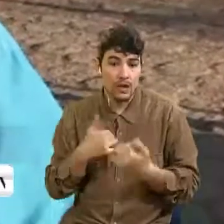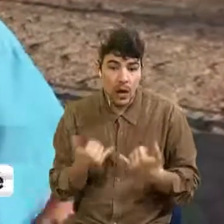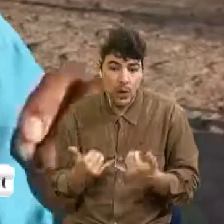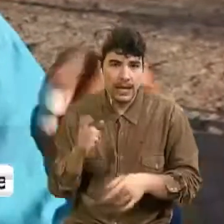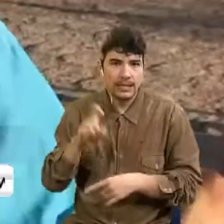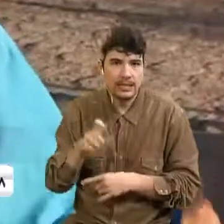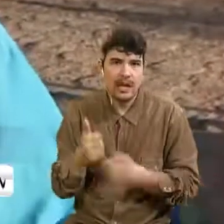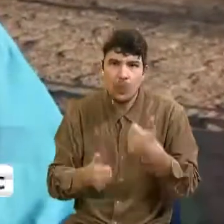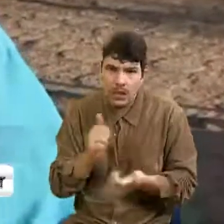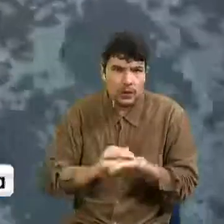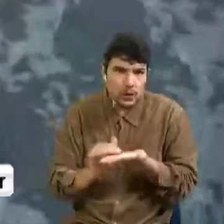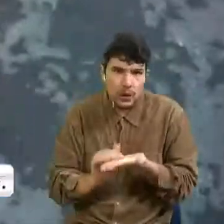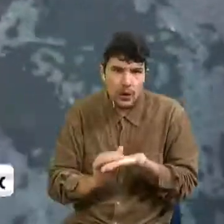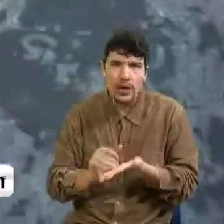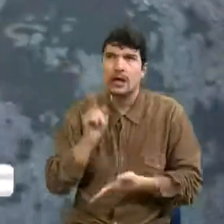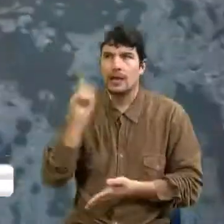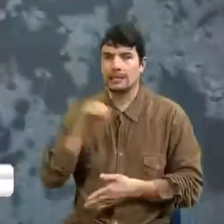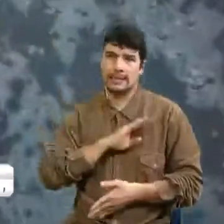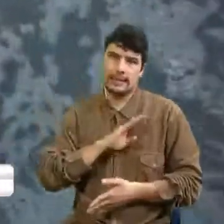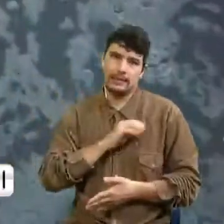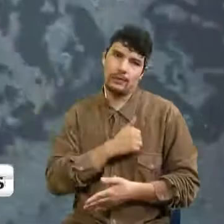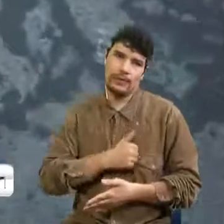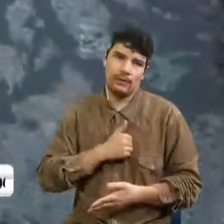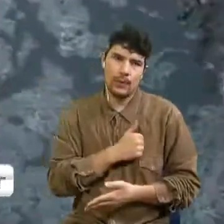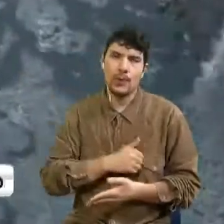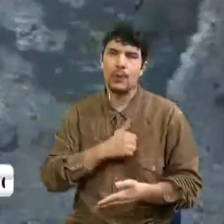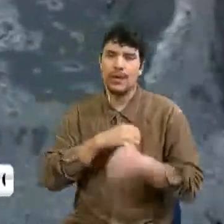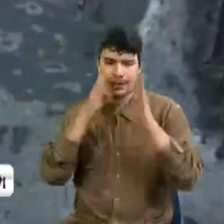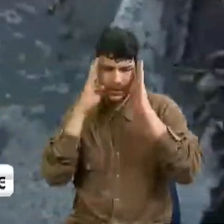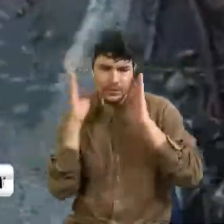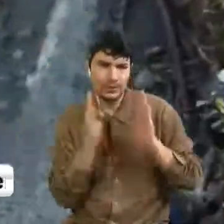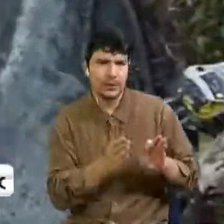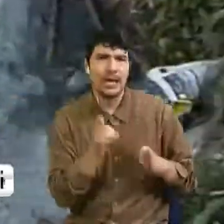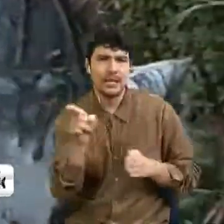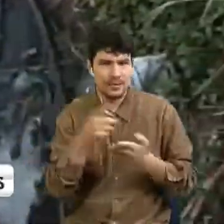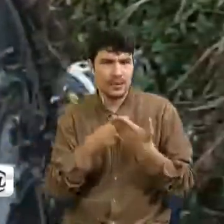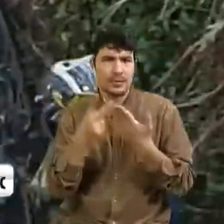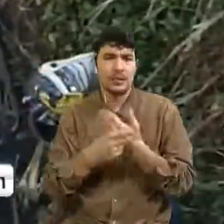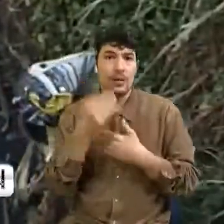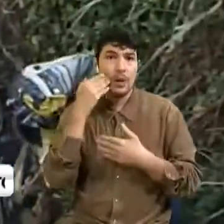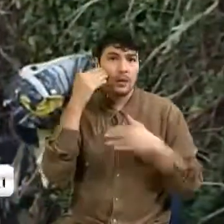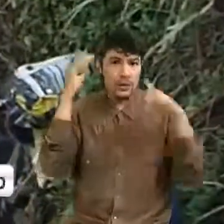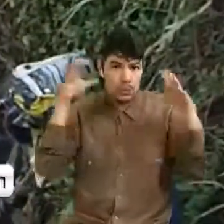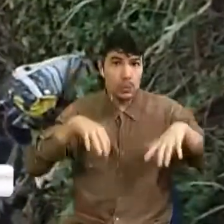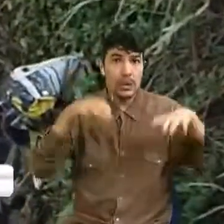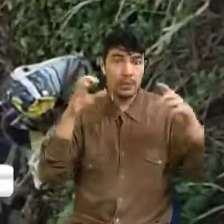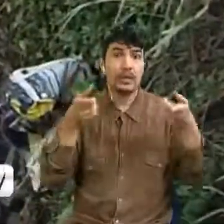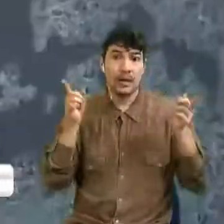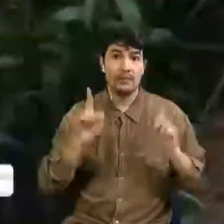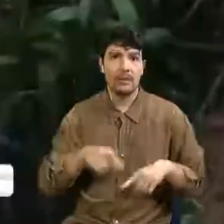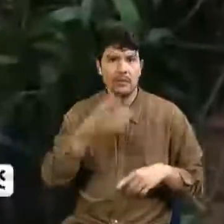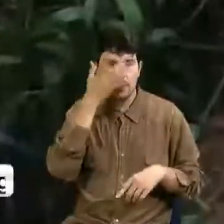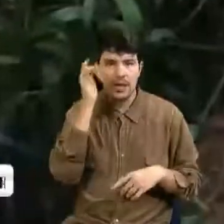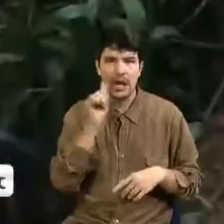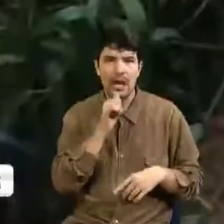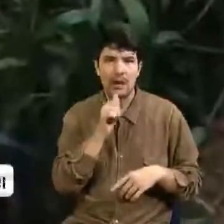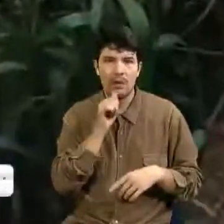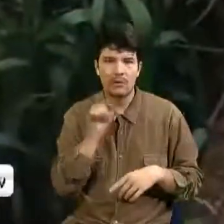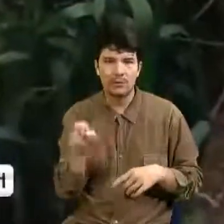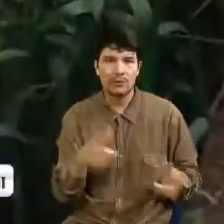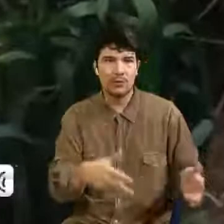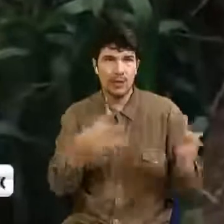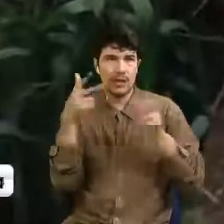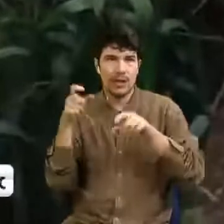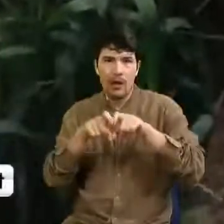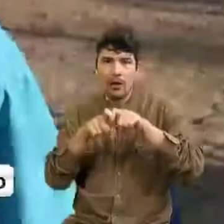kapital que ponga la mano sobre ese proyecto que ya existe pero cuando llueve también es una complicación porque la tubería de ese puente son unas